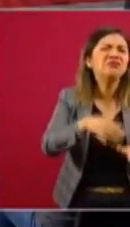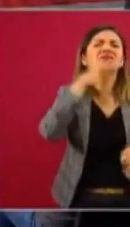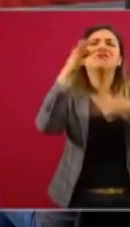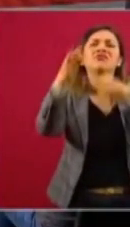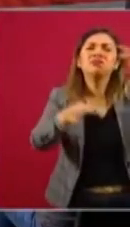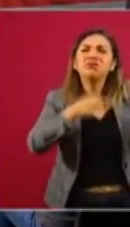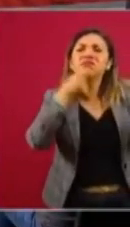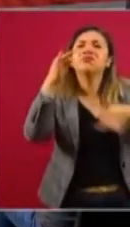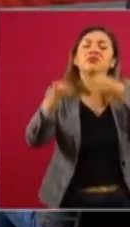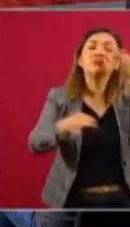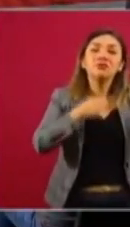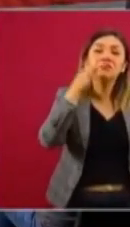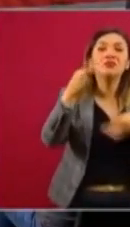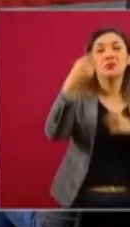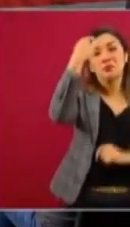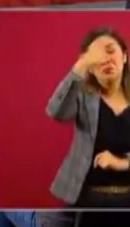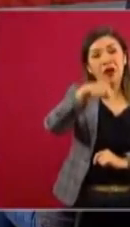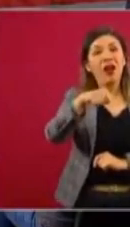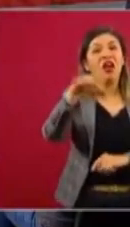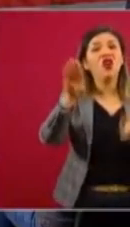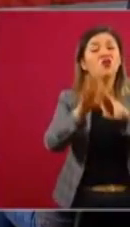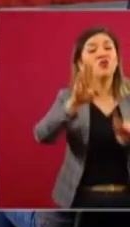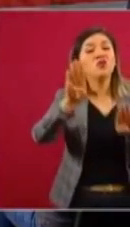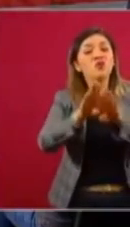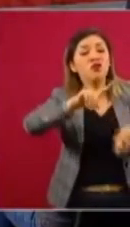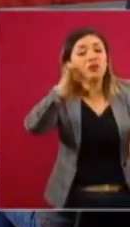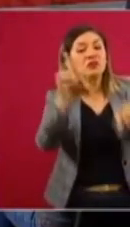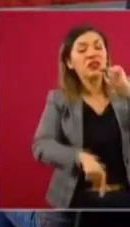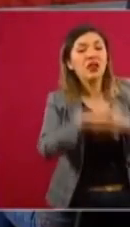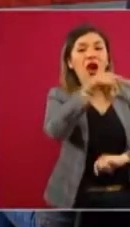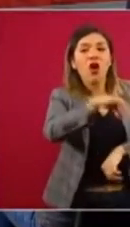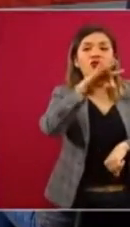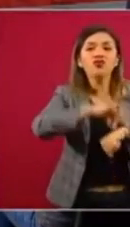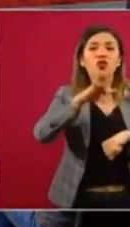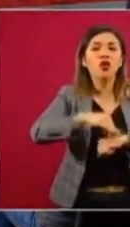demeritar al doctor Hugo López Gatell.